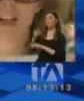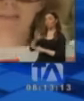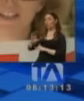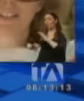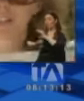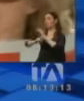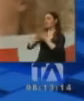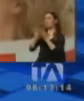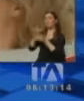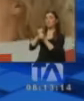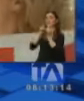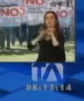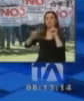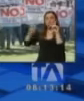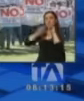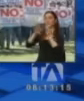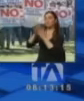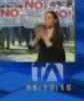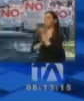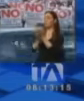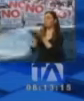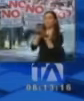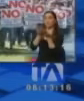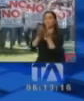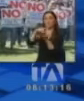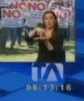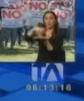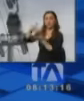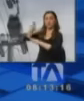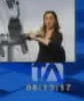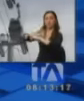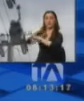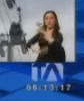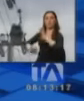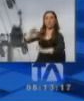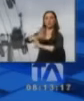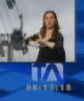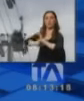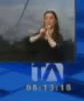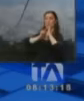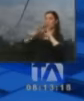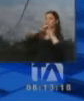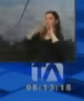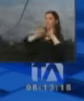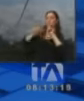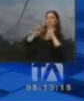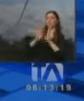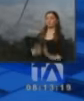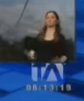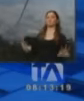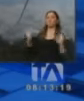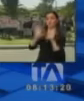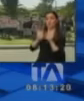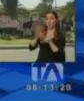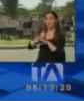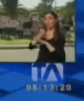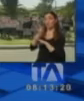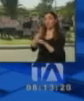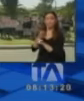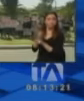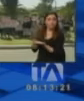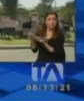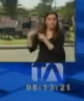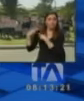condado es que no se socializó el proyecto ni los estudios con los vecinos, así que yo creo que eso es importante también de parte de la autoridad, ¿no?